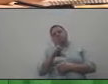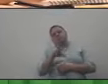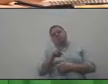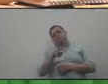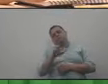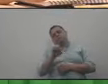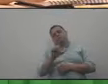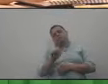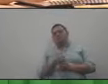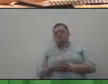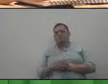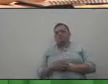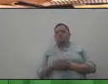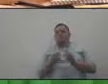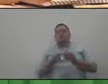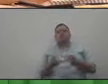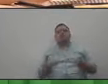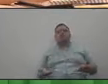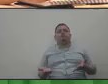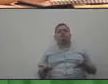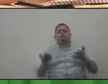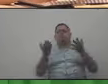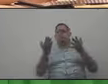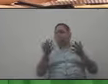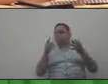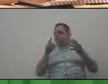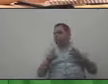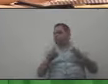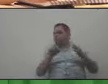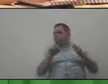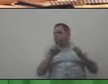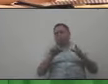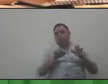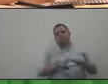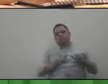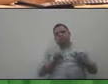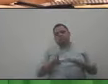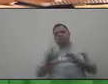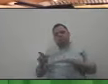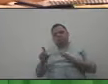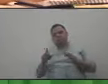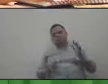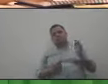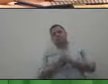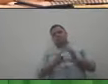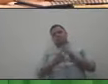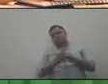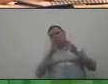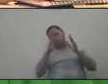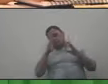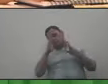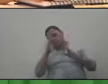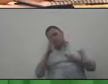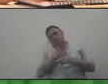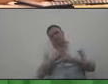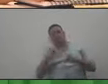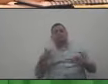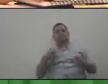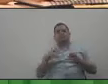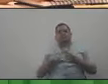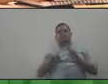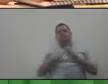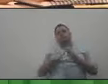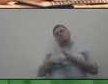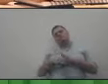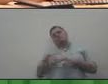pues el elevado índice de siniestralidad en salud. Y otra, que es una externalidad